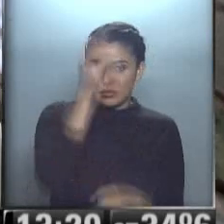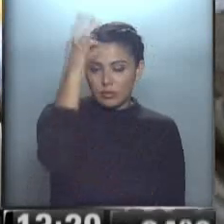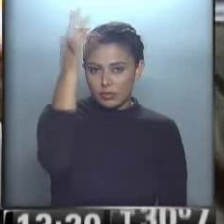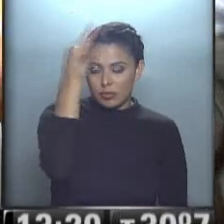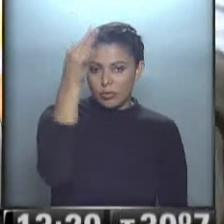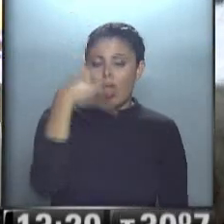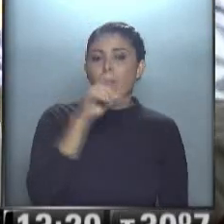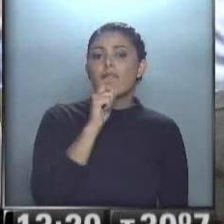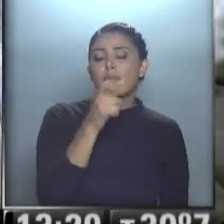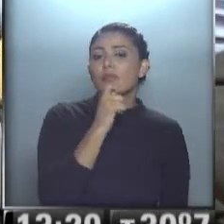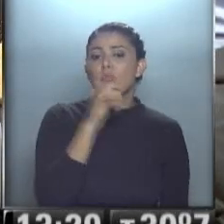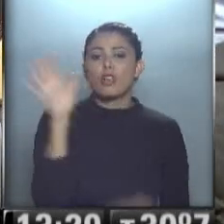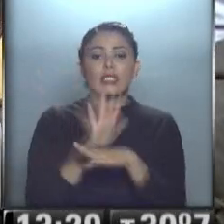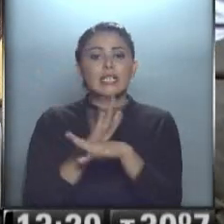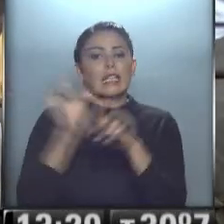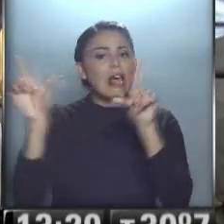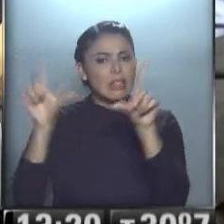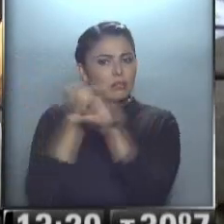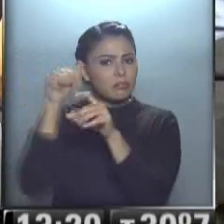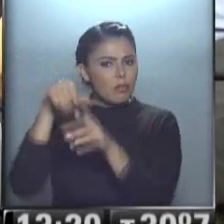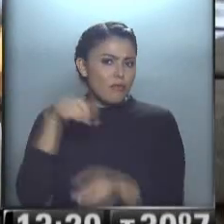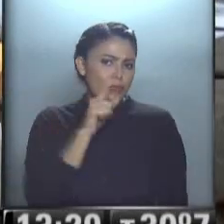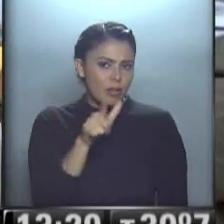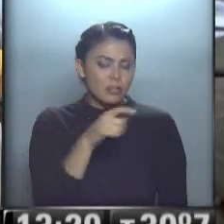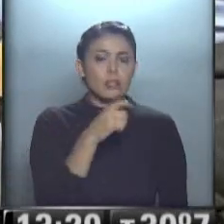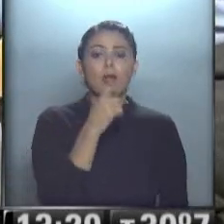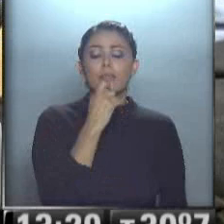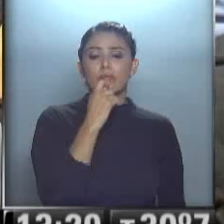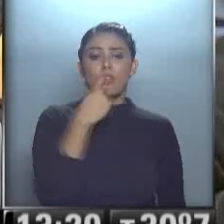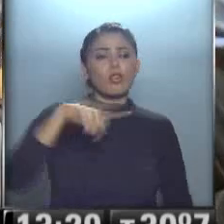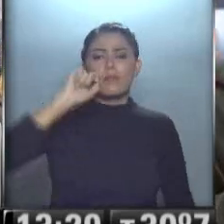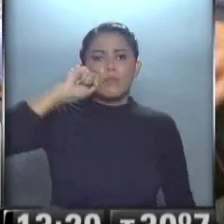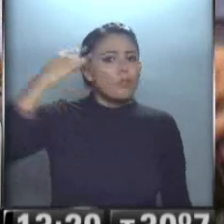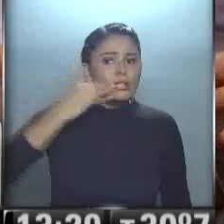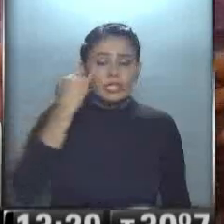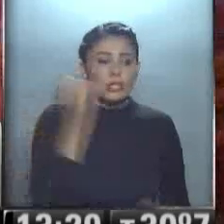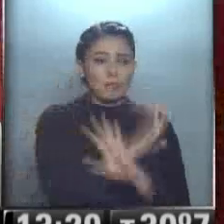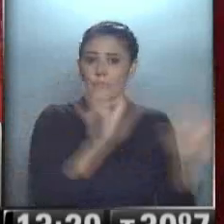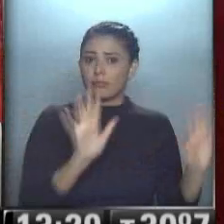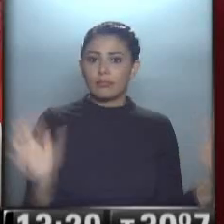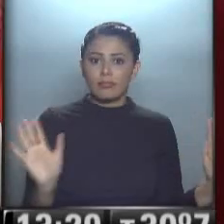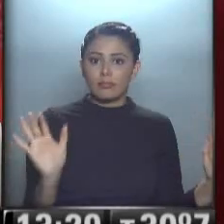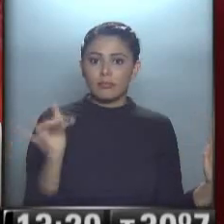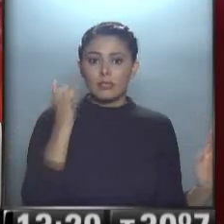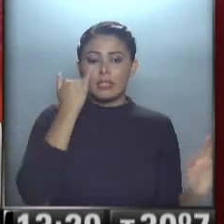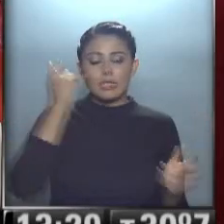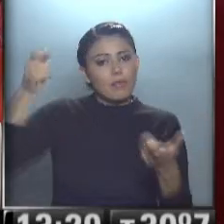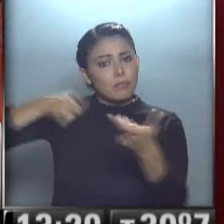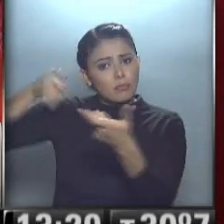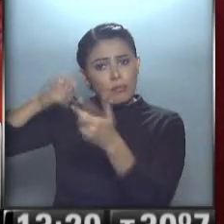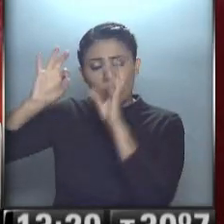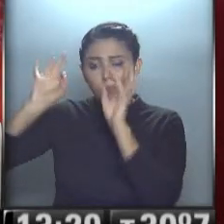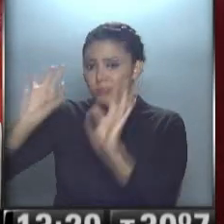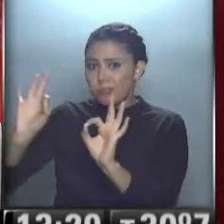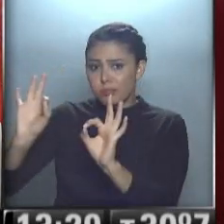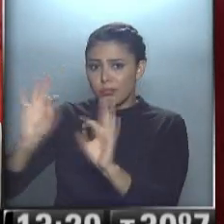mucho más fácil el cine, la televisión. Vos podés lograr cosas maravillosas y ya está. Quedó filmado, o quedó